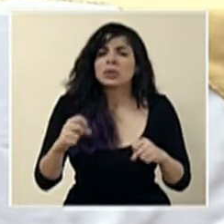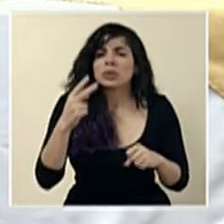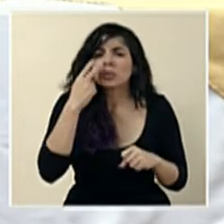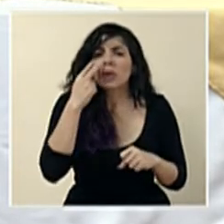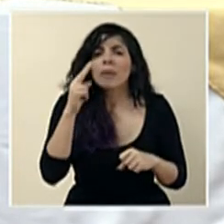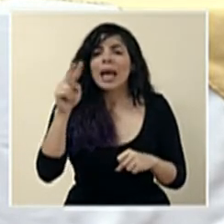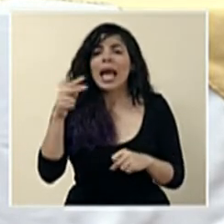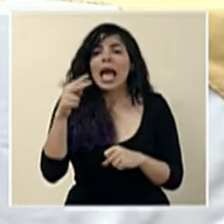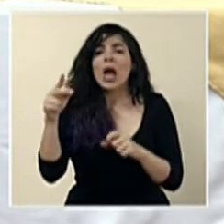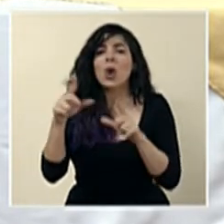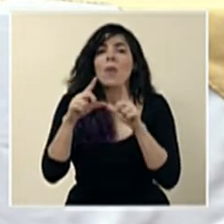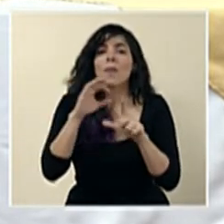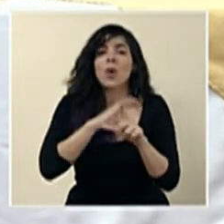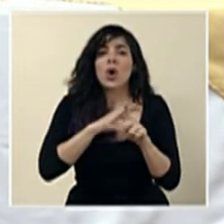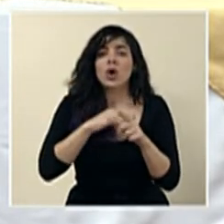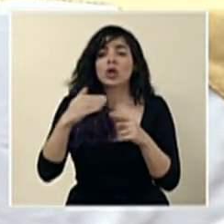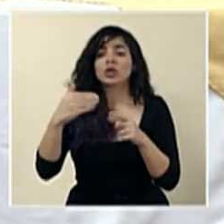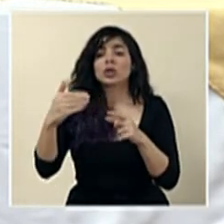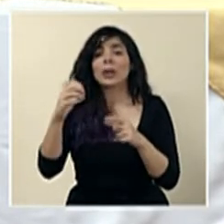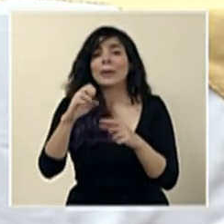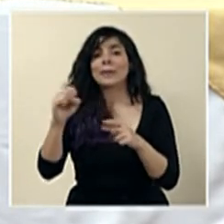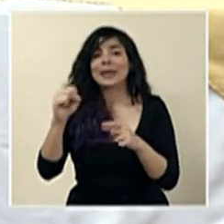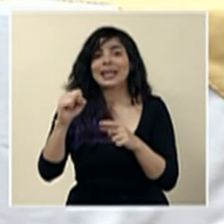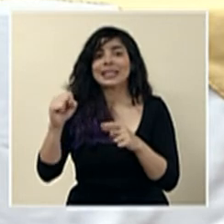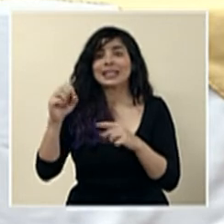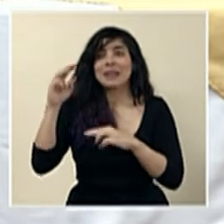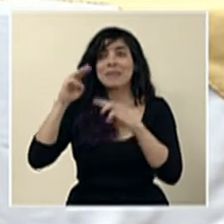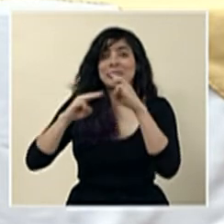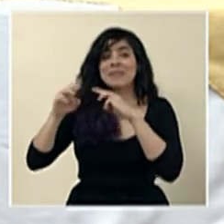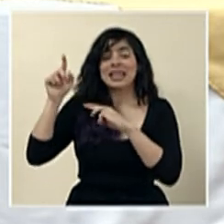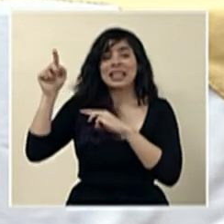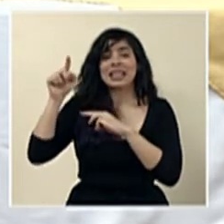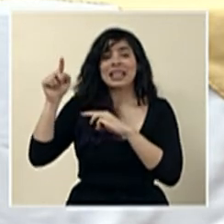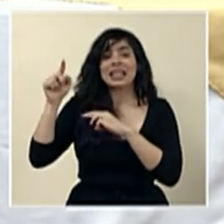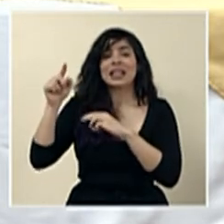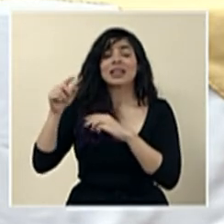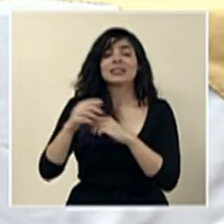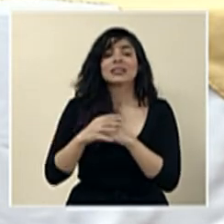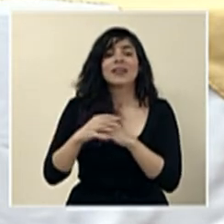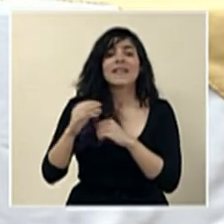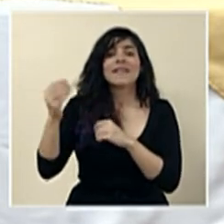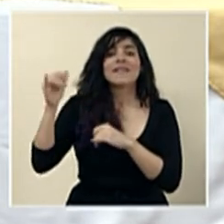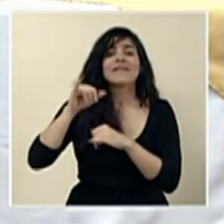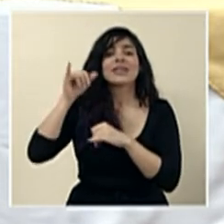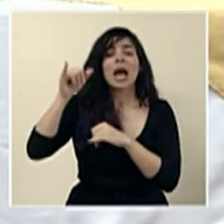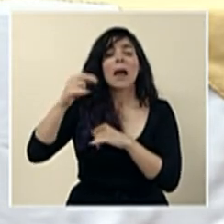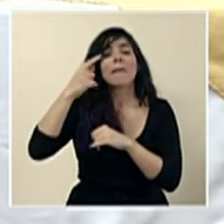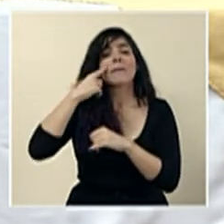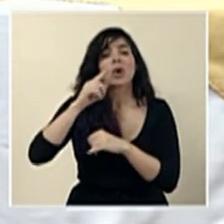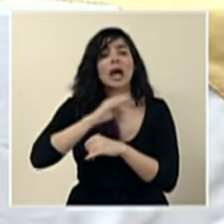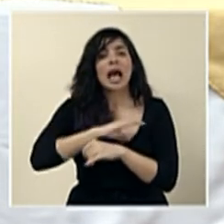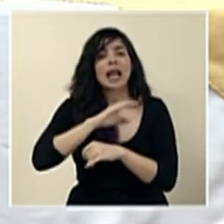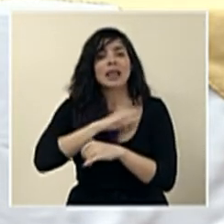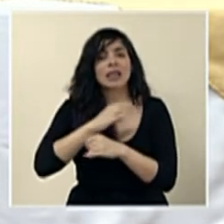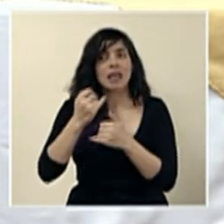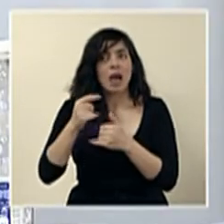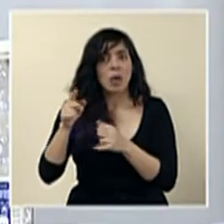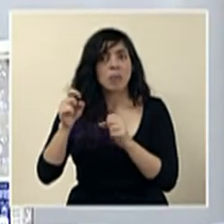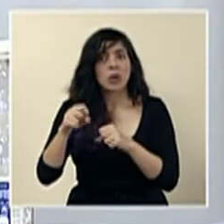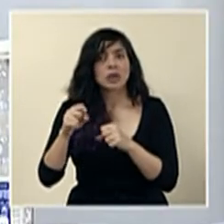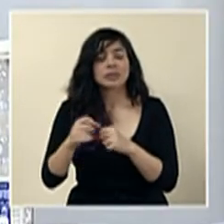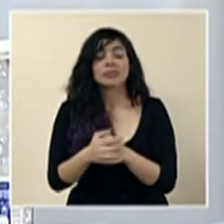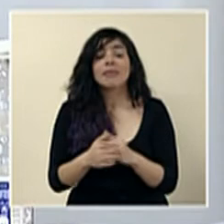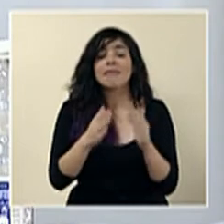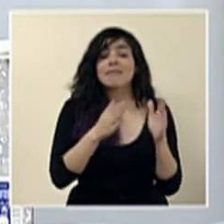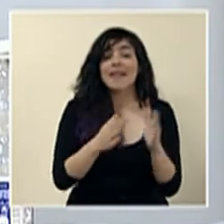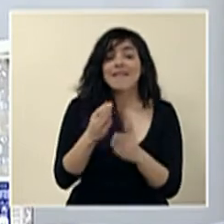colocación de eurobonos en los próximos meses con los mercados haciendo flight to quality? ¿Son viables? Miren, en estos momentos el plan de financiamiento que